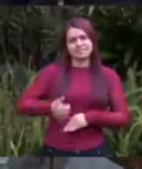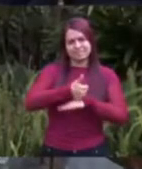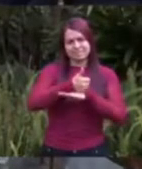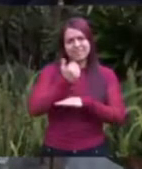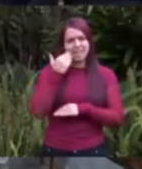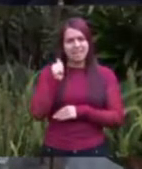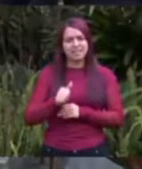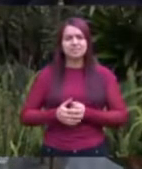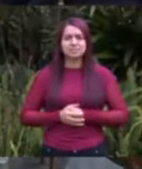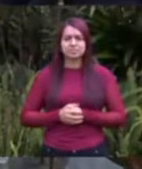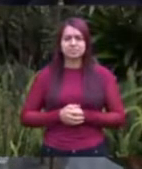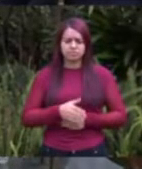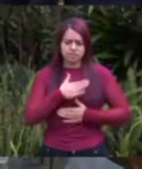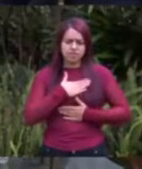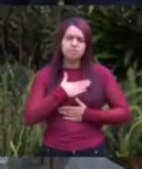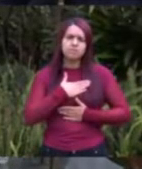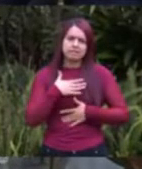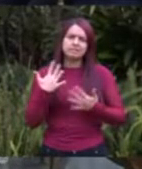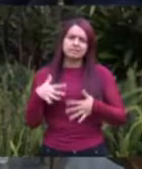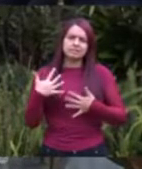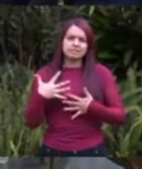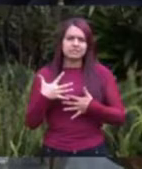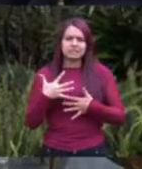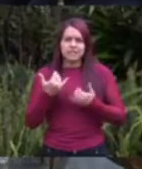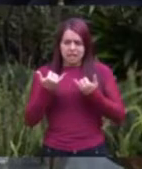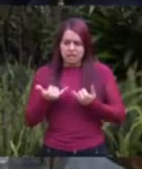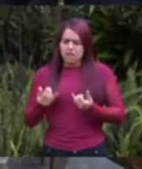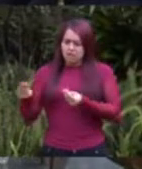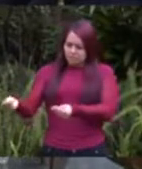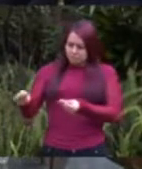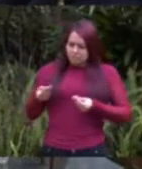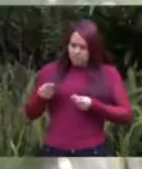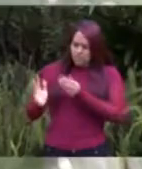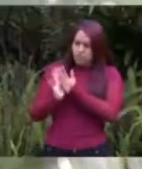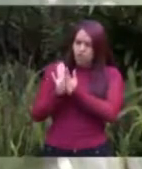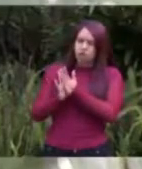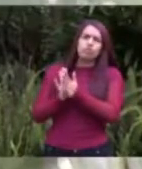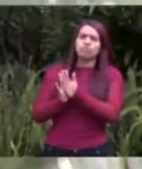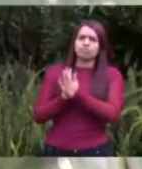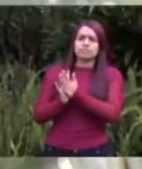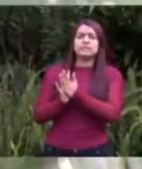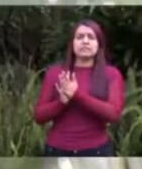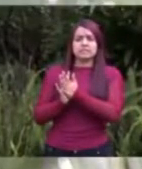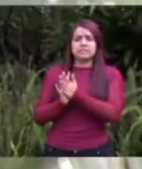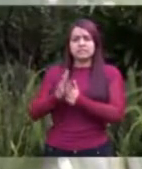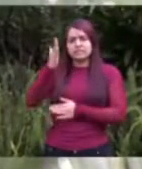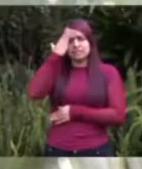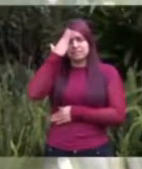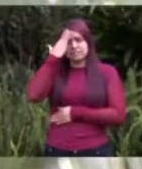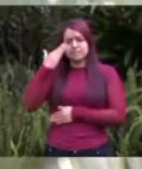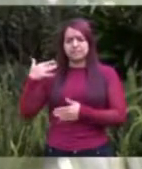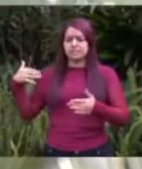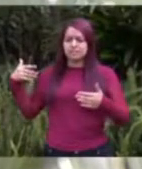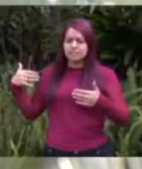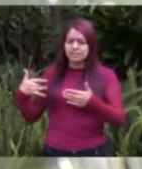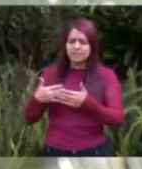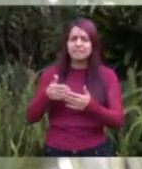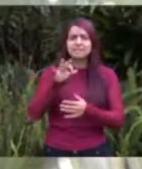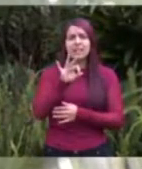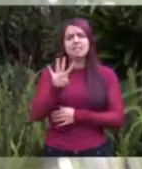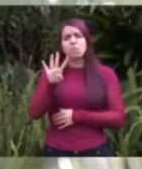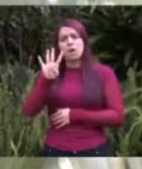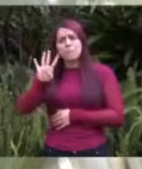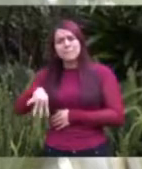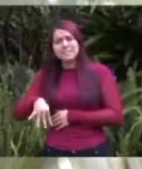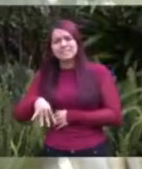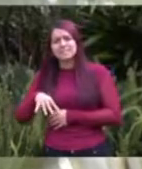la honra que para mí representa el recibir este informe. Un informe de 34 meses de luchas y